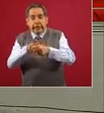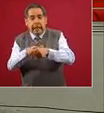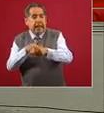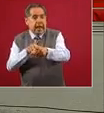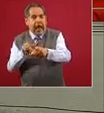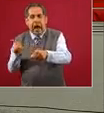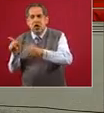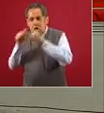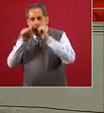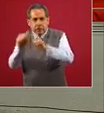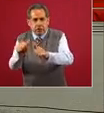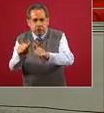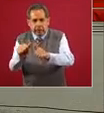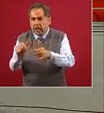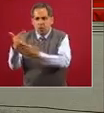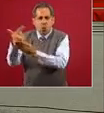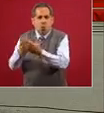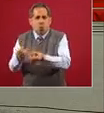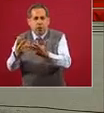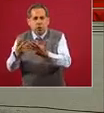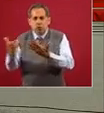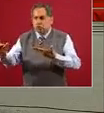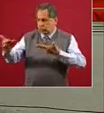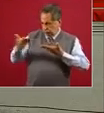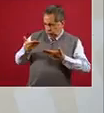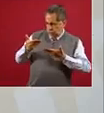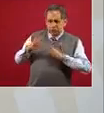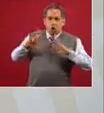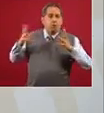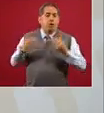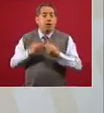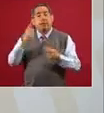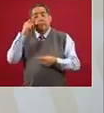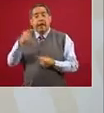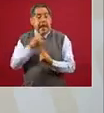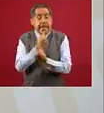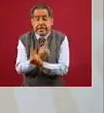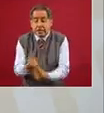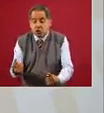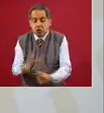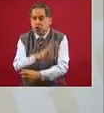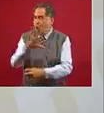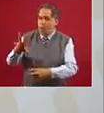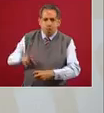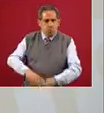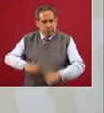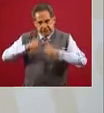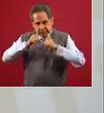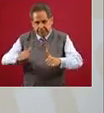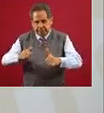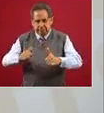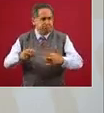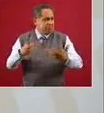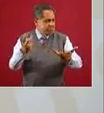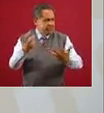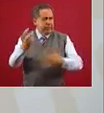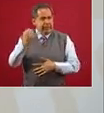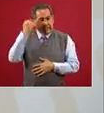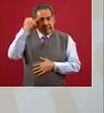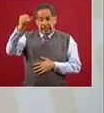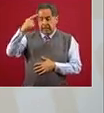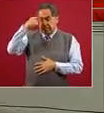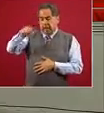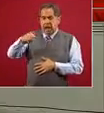y que también por esa vía no nos falte ningún niño. Entonces, estamos generando todas las estrategias para